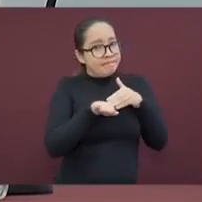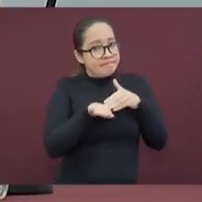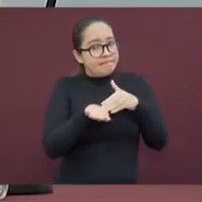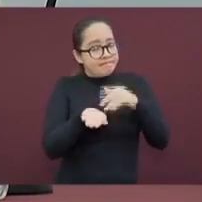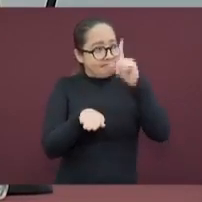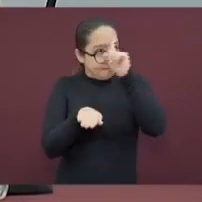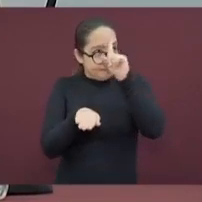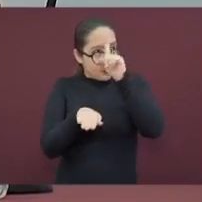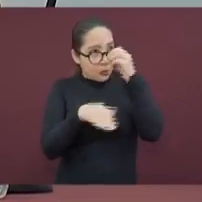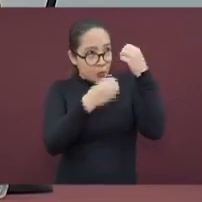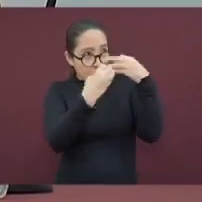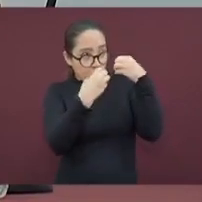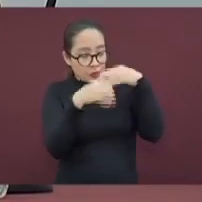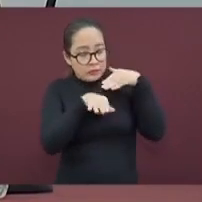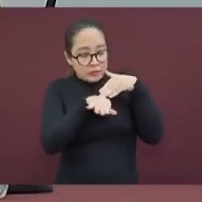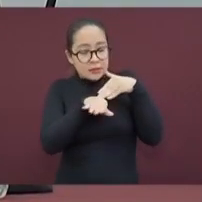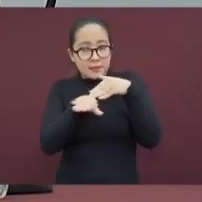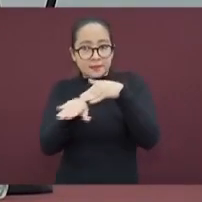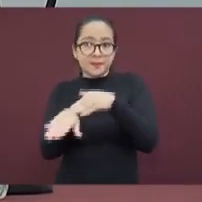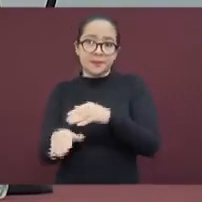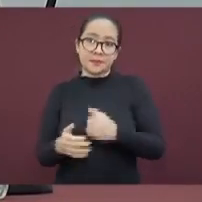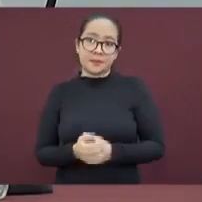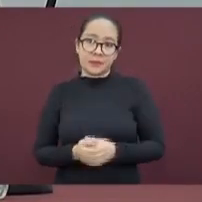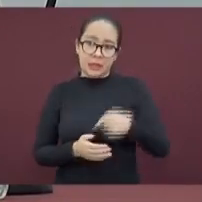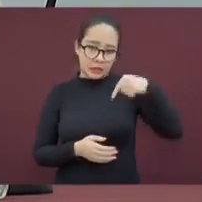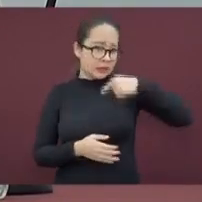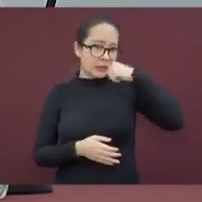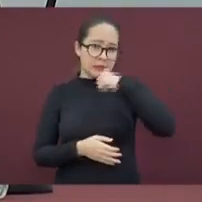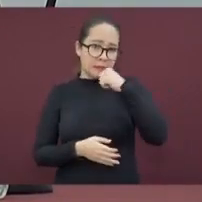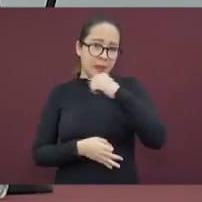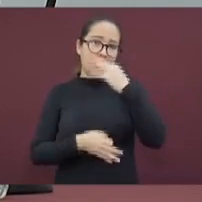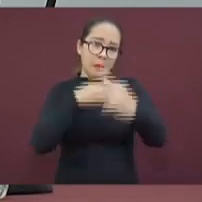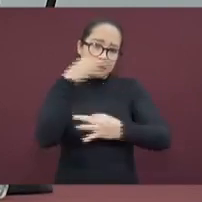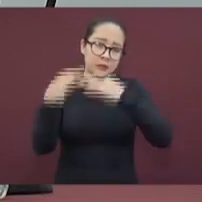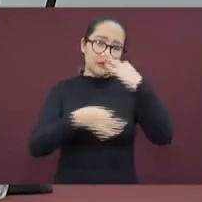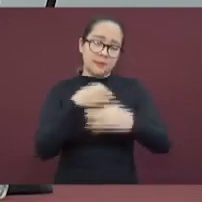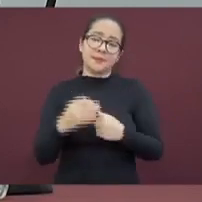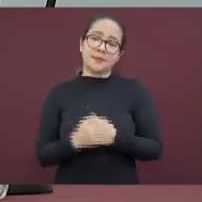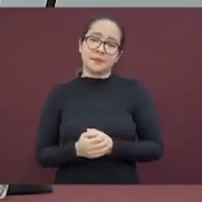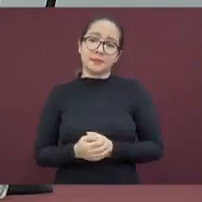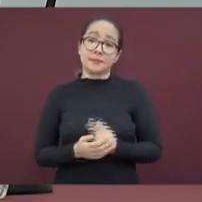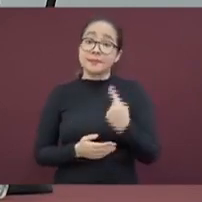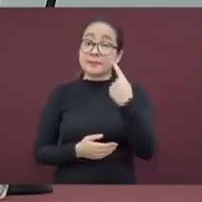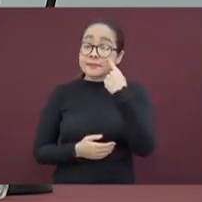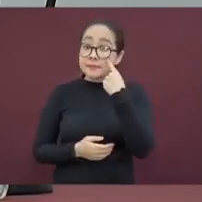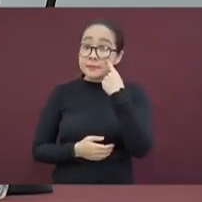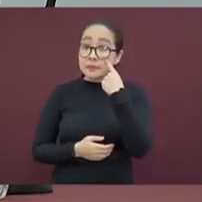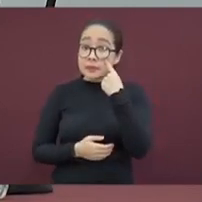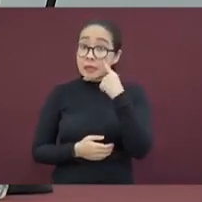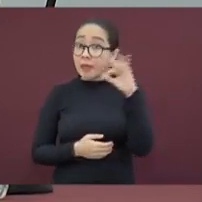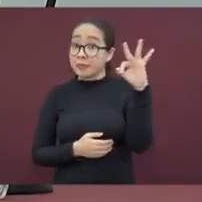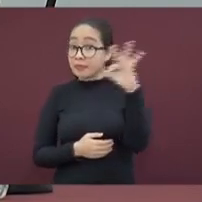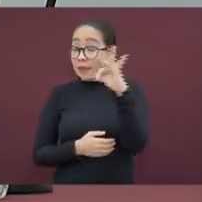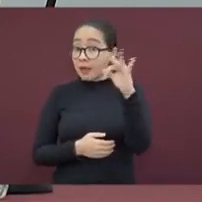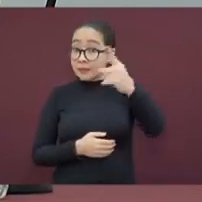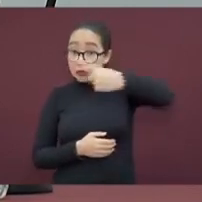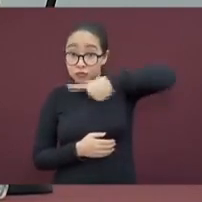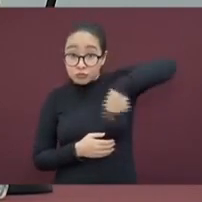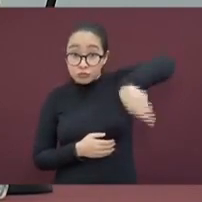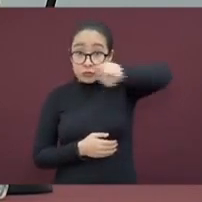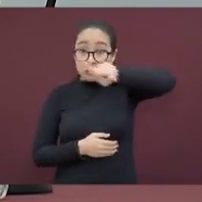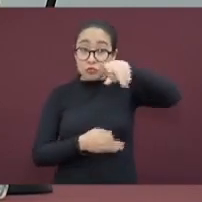ya dadas en este espacio sólo escuchen bien sólo si cumplimos con esas